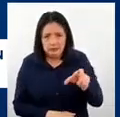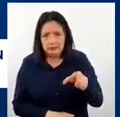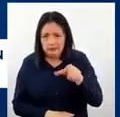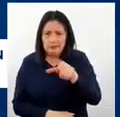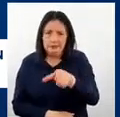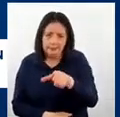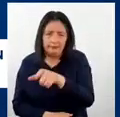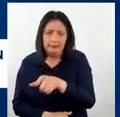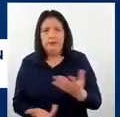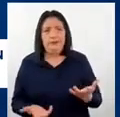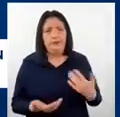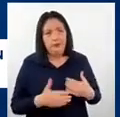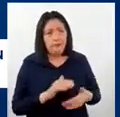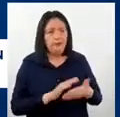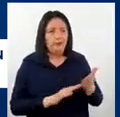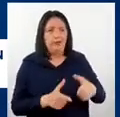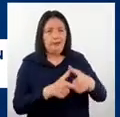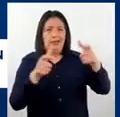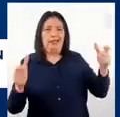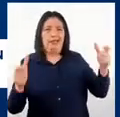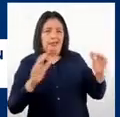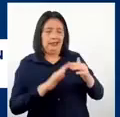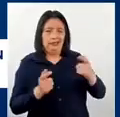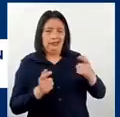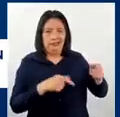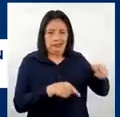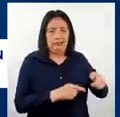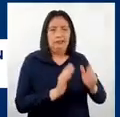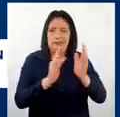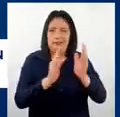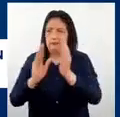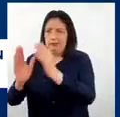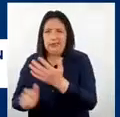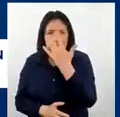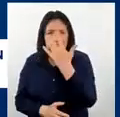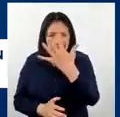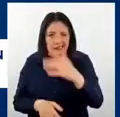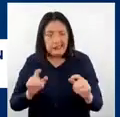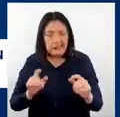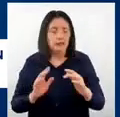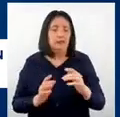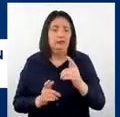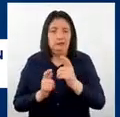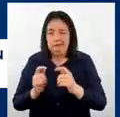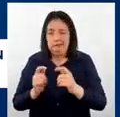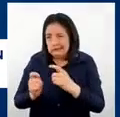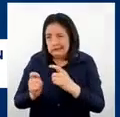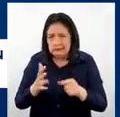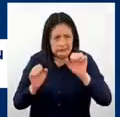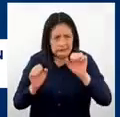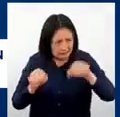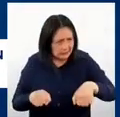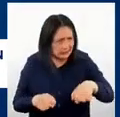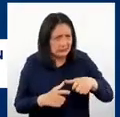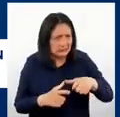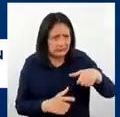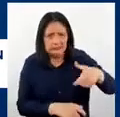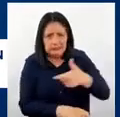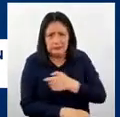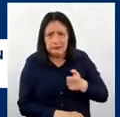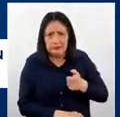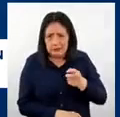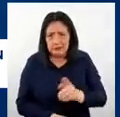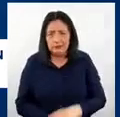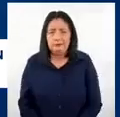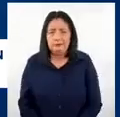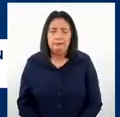si yo me voy a un centro comercial y quiero ir a 5 tiendas, en las 5 tiendas tengo la obligación de presentar el carnet de vacunación.